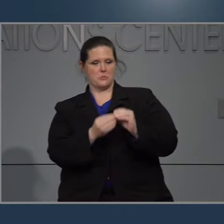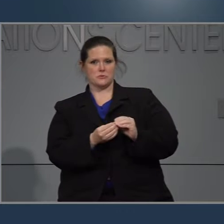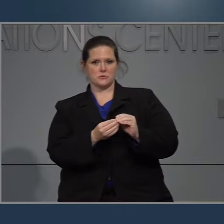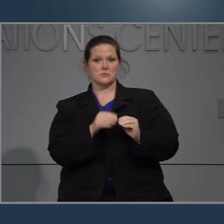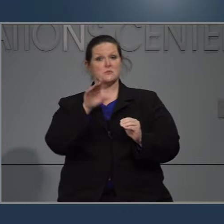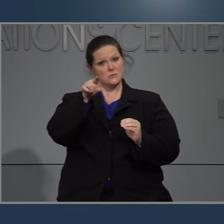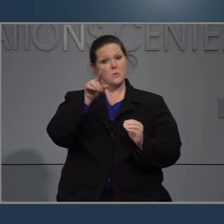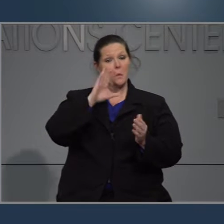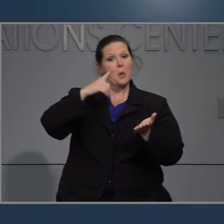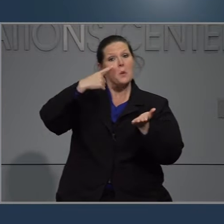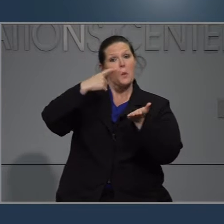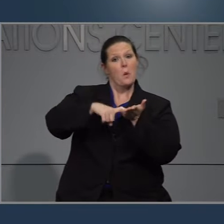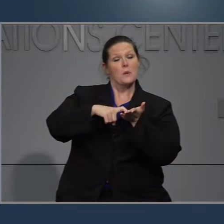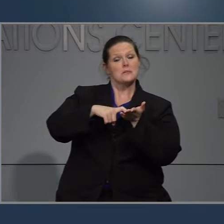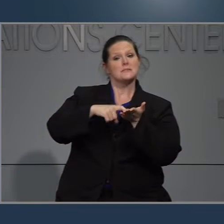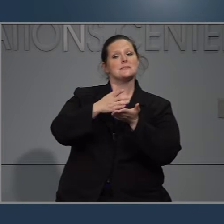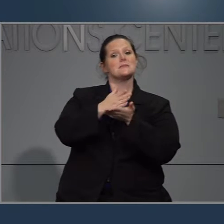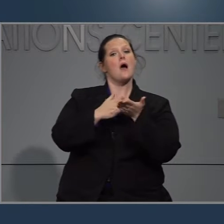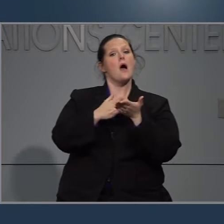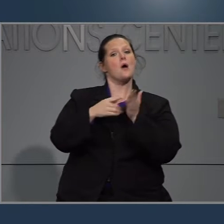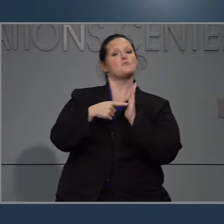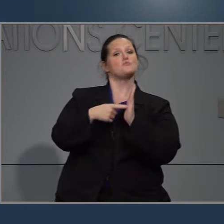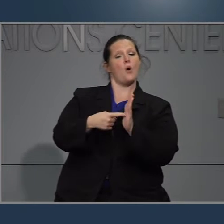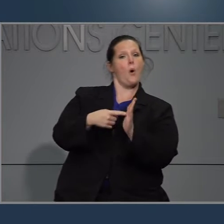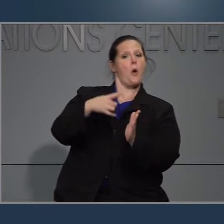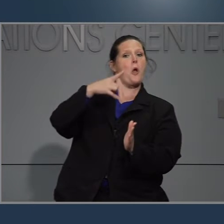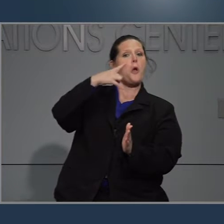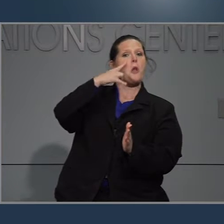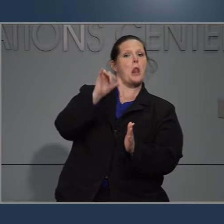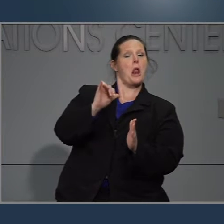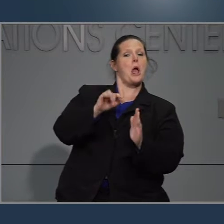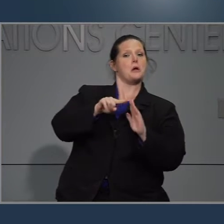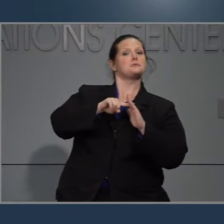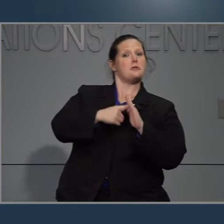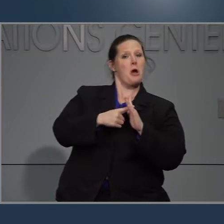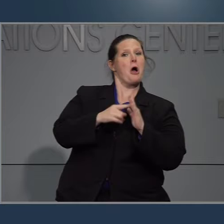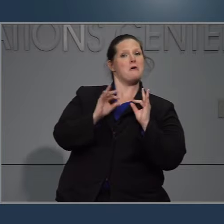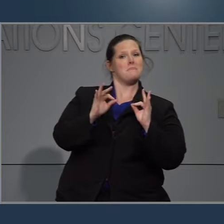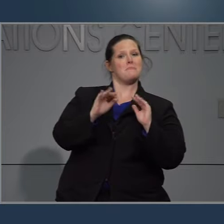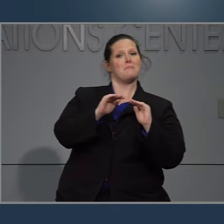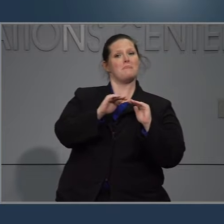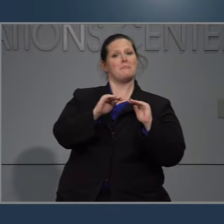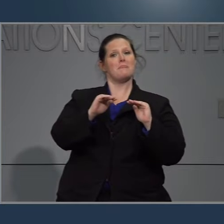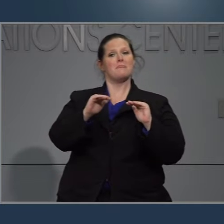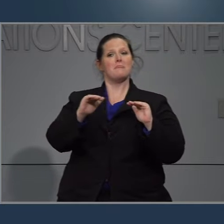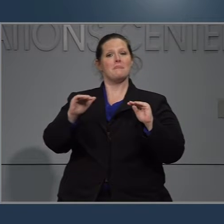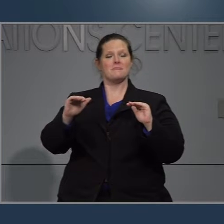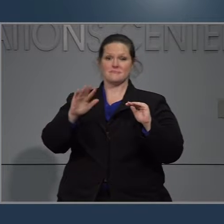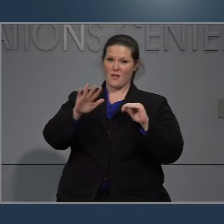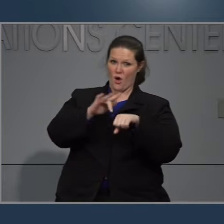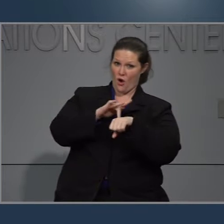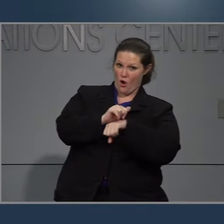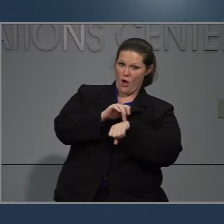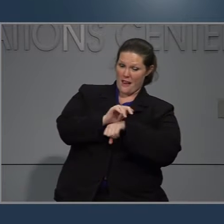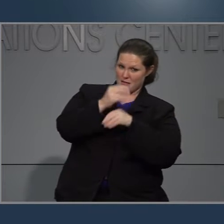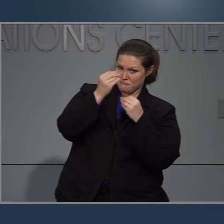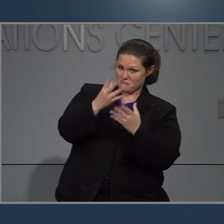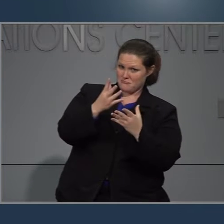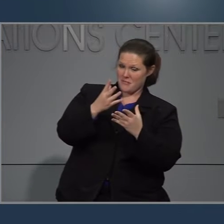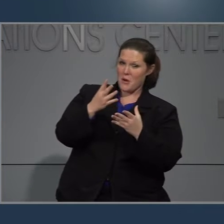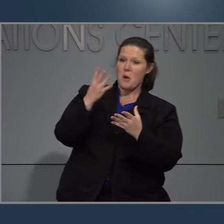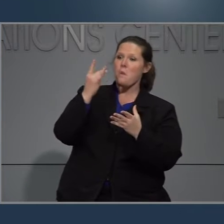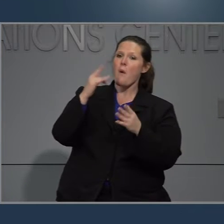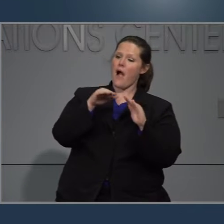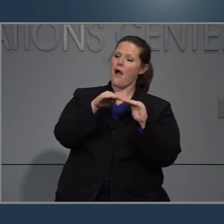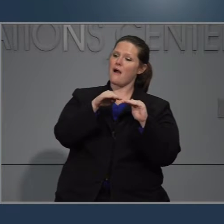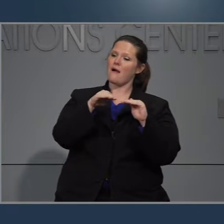señales tempranas de estabilización. Estas señales tempranas son un testamento al duro trabajo que las personas han estado haciendo a través